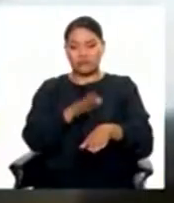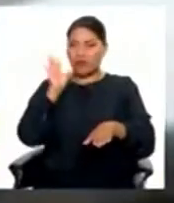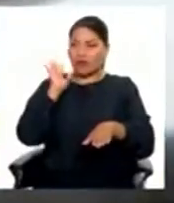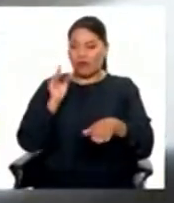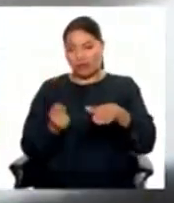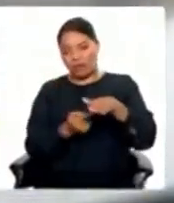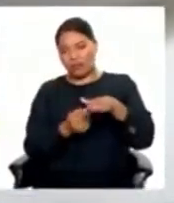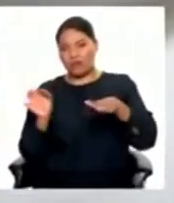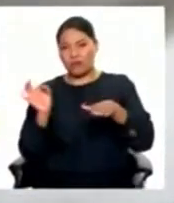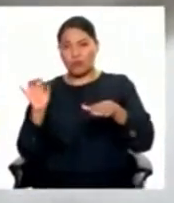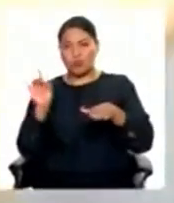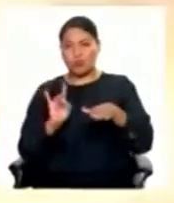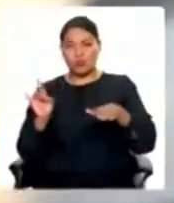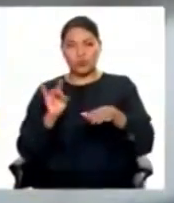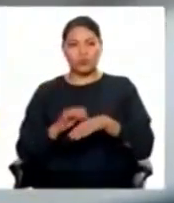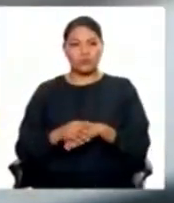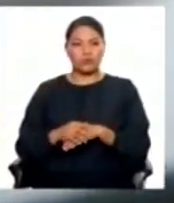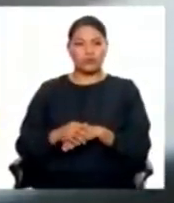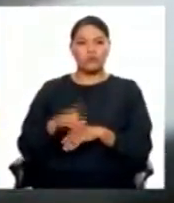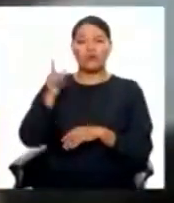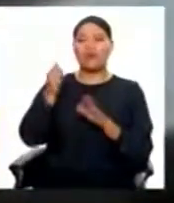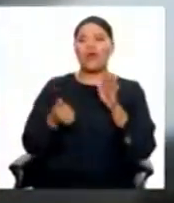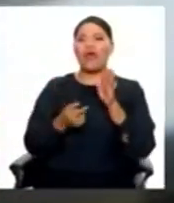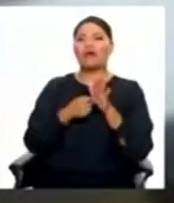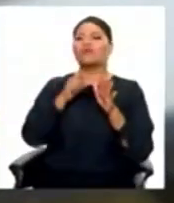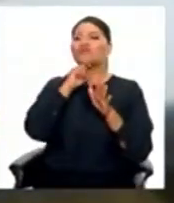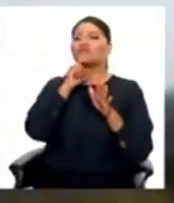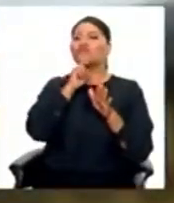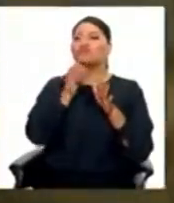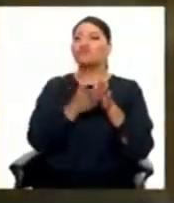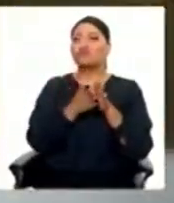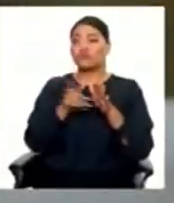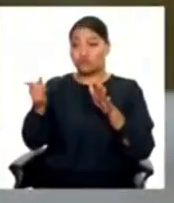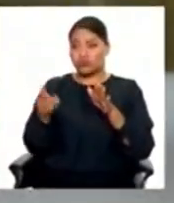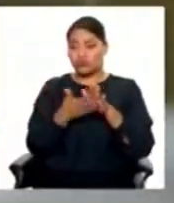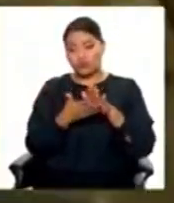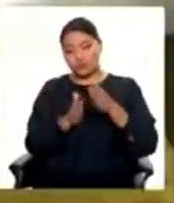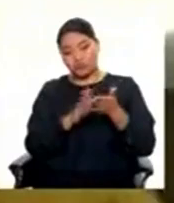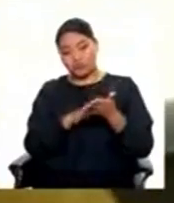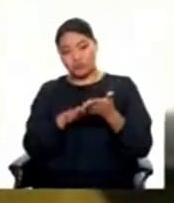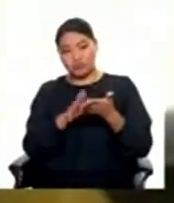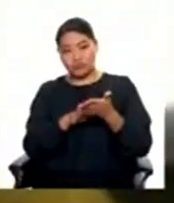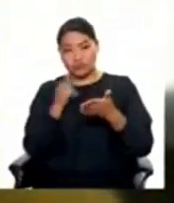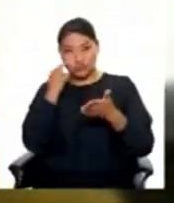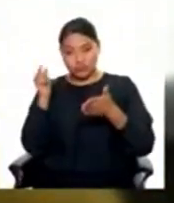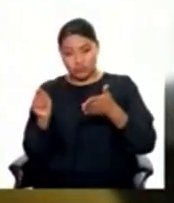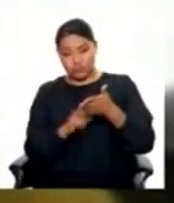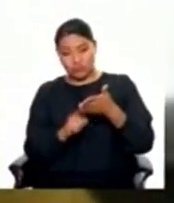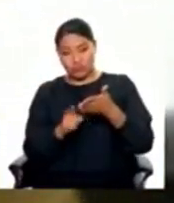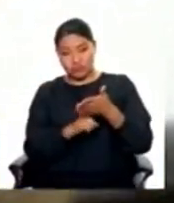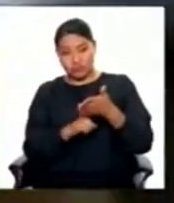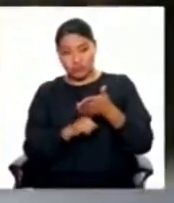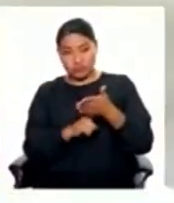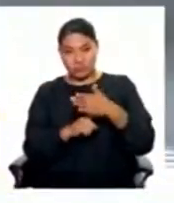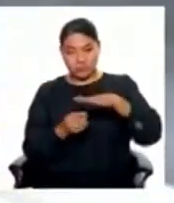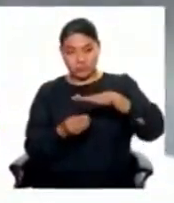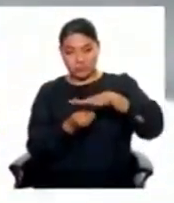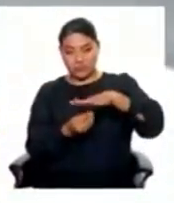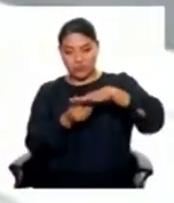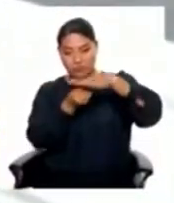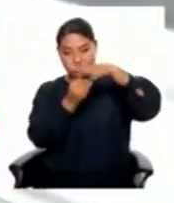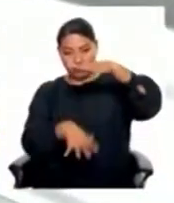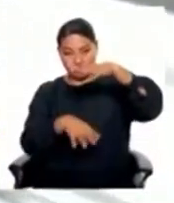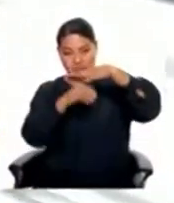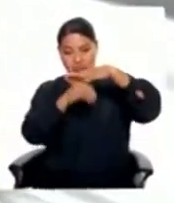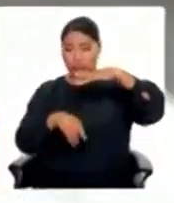sale. Ese acero, ve, tú comes, pones acá, tu lengua chupa acá. O sea, ¿no cae lo de arriba, los